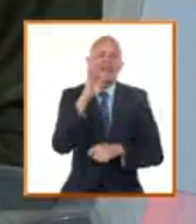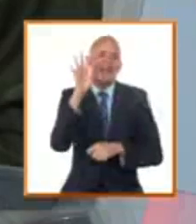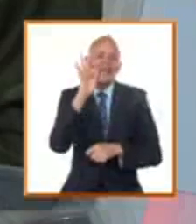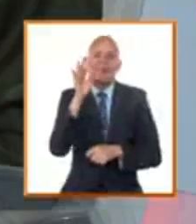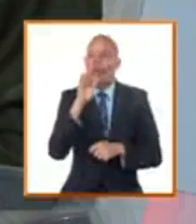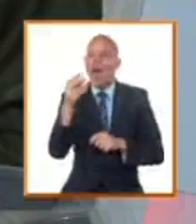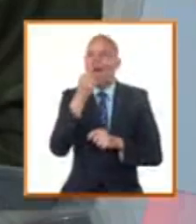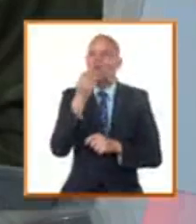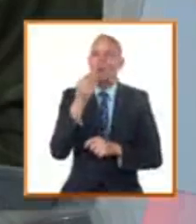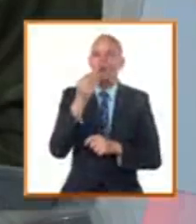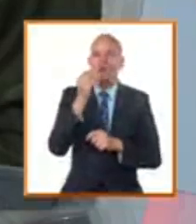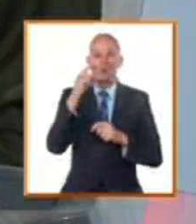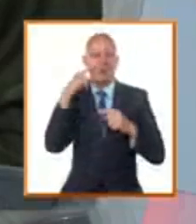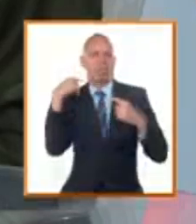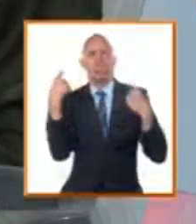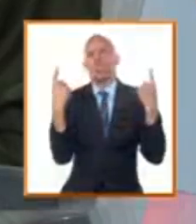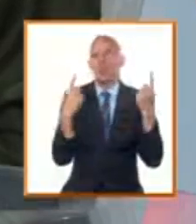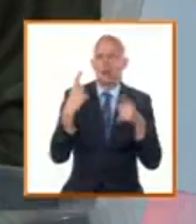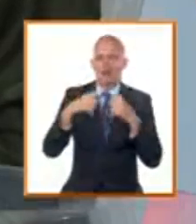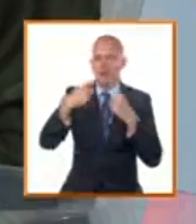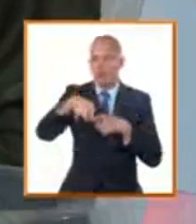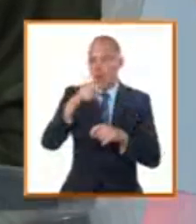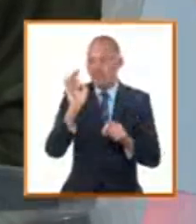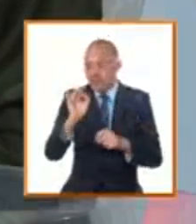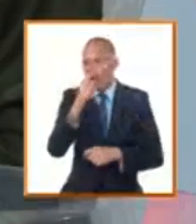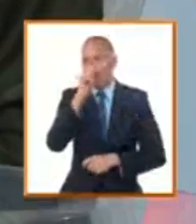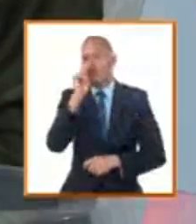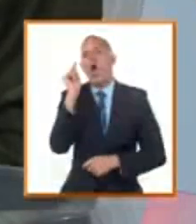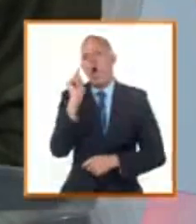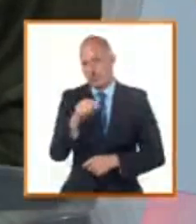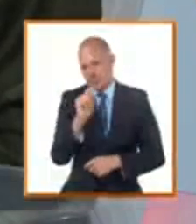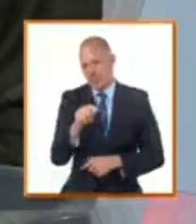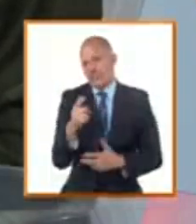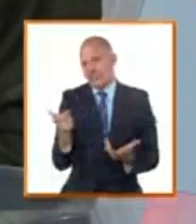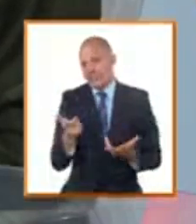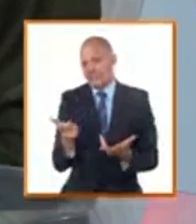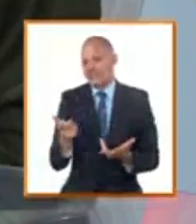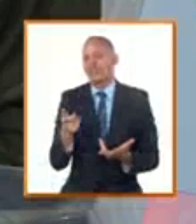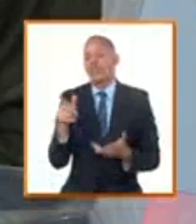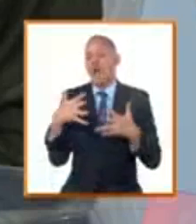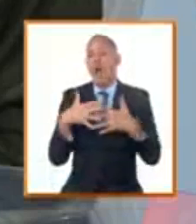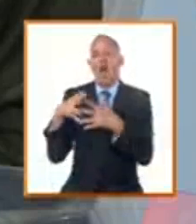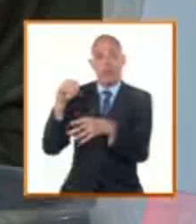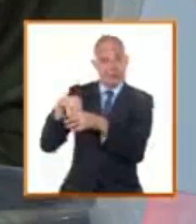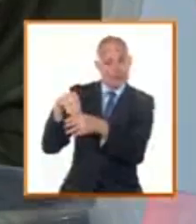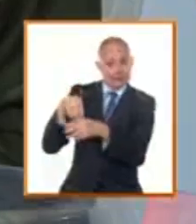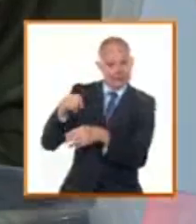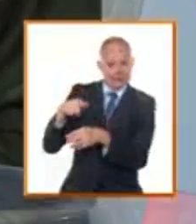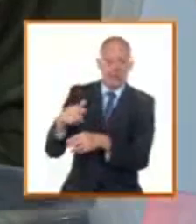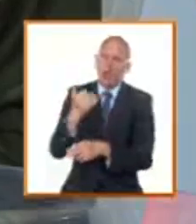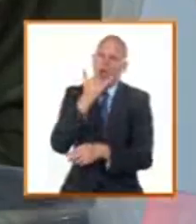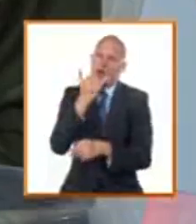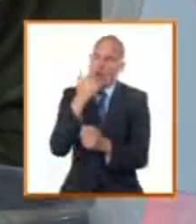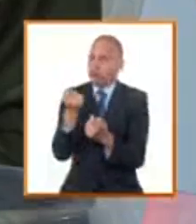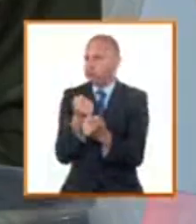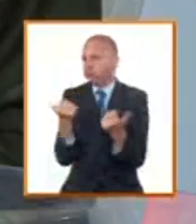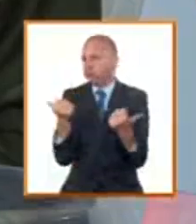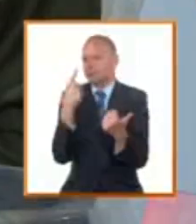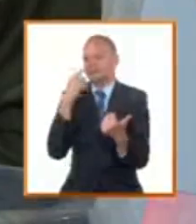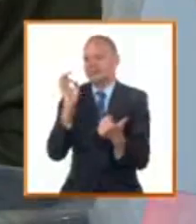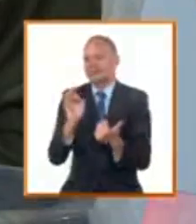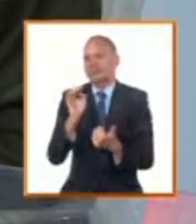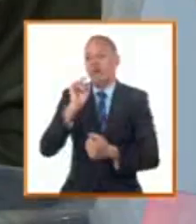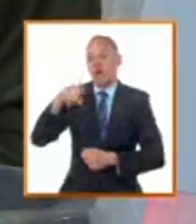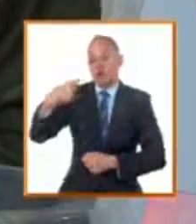dosis, sobredosis de fentanilo en Estados Unidos fue un 94%. Es decir, una verdadera pandemia. Mueren todos los días